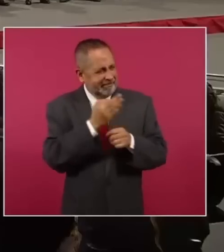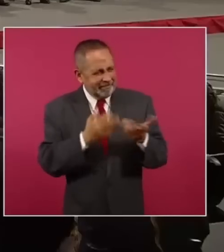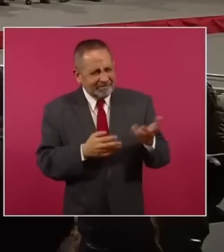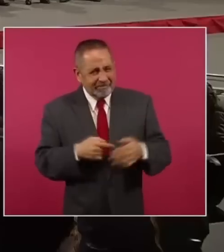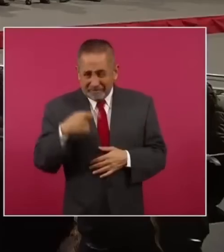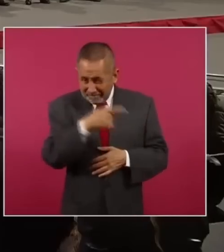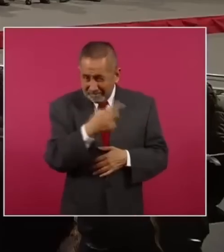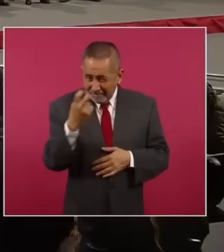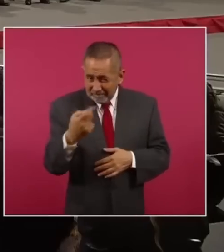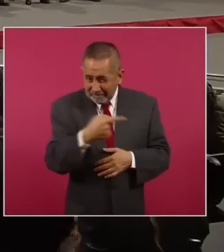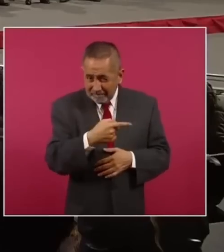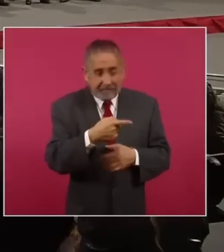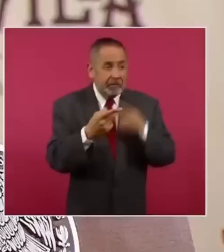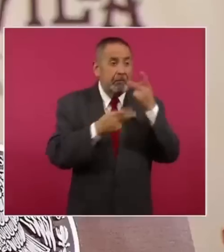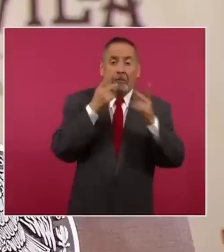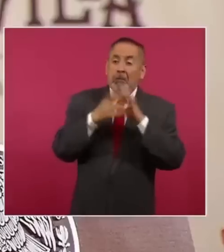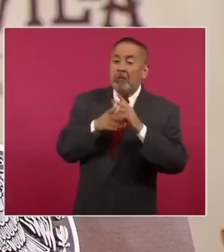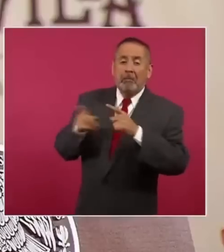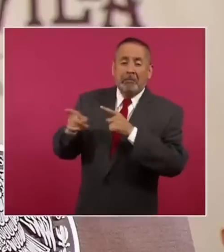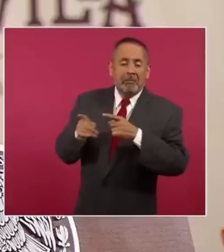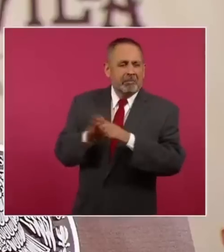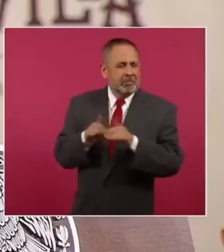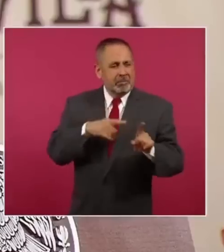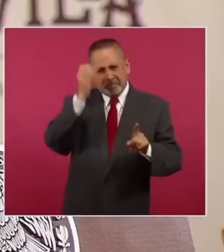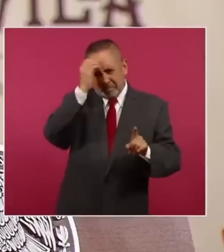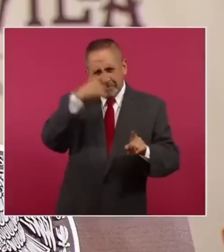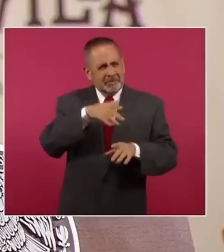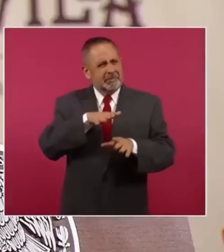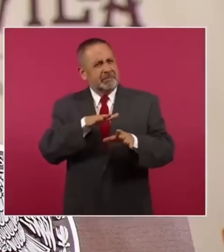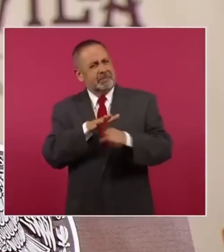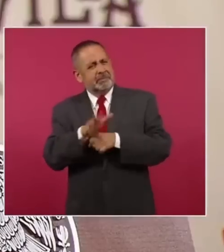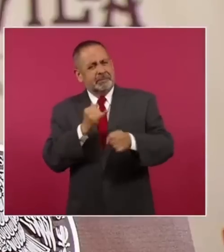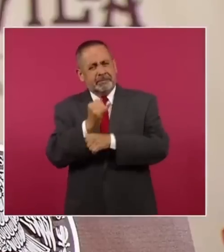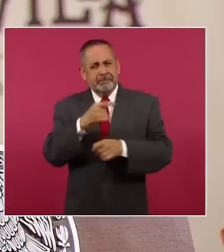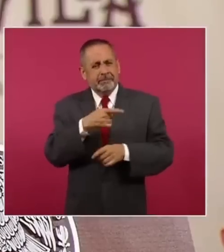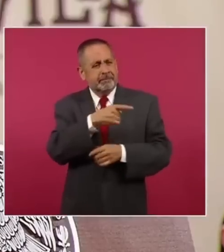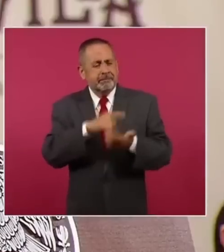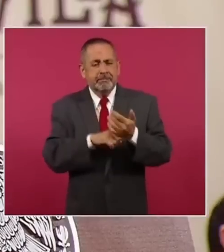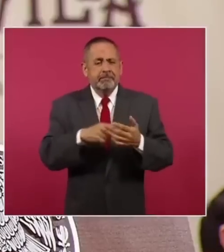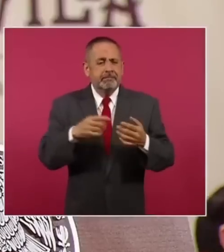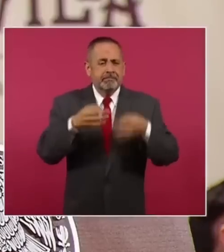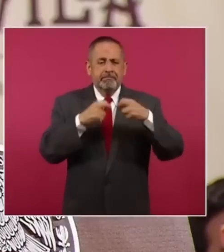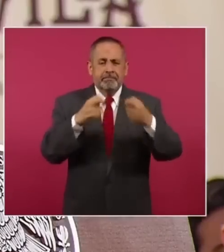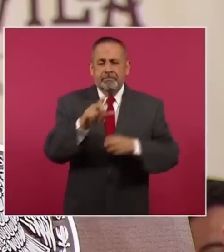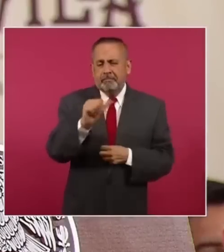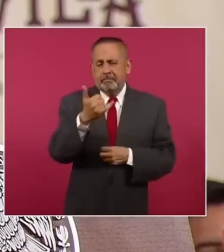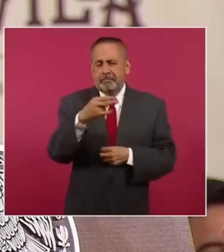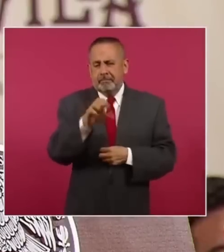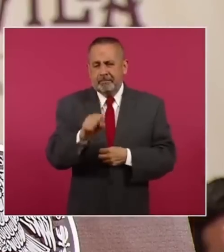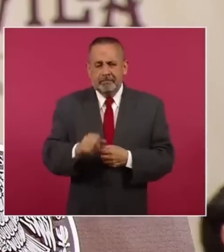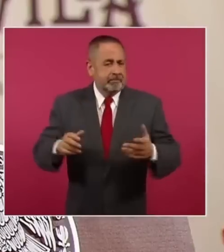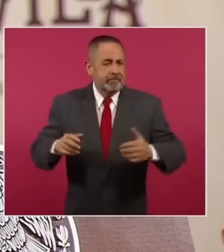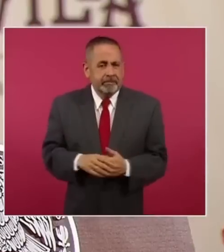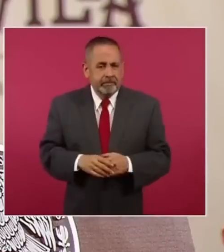tono de los comentarios y análisis sobre la decisión del ministro Lainez Potisek. Pero hay